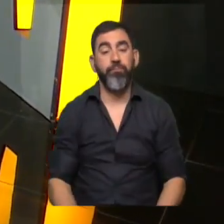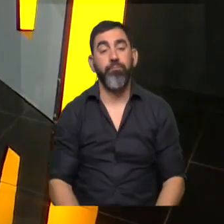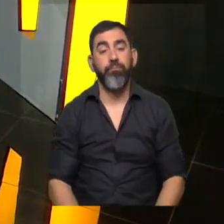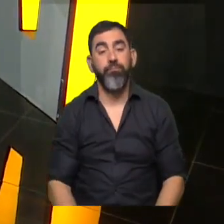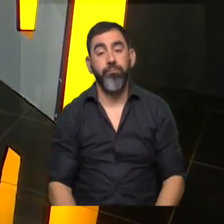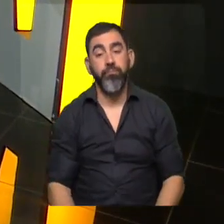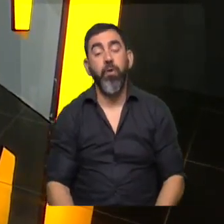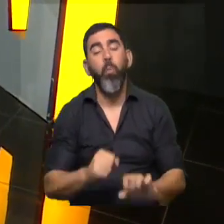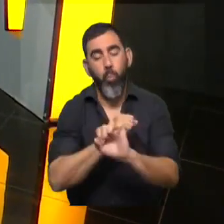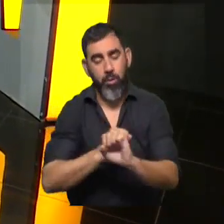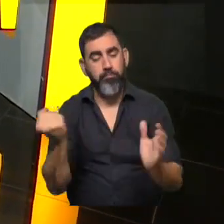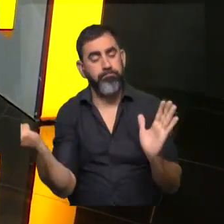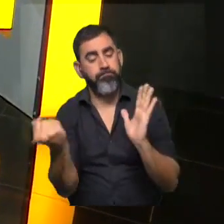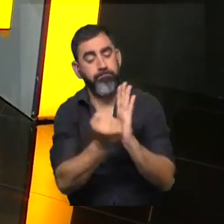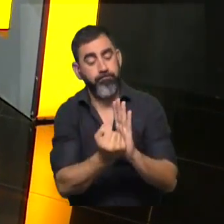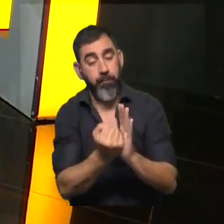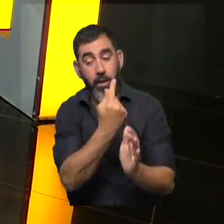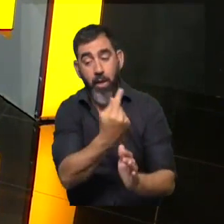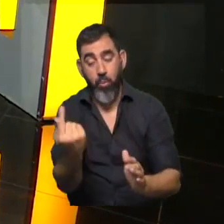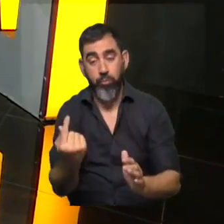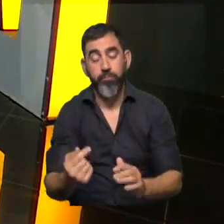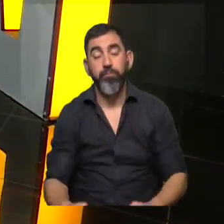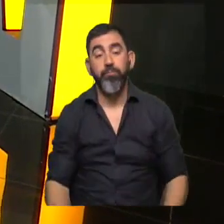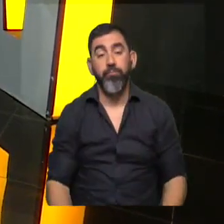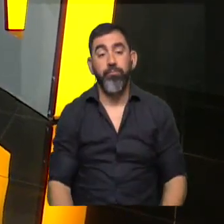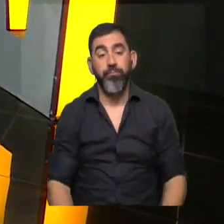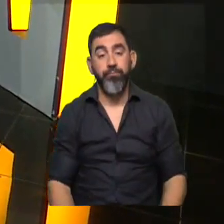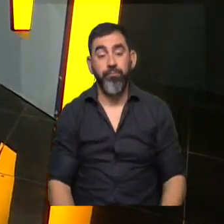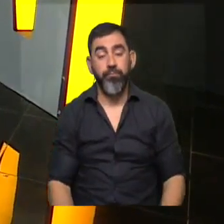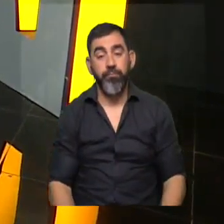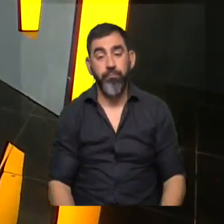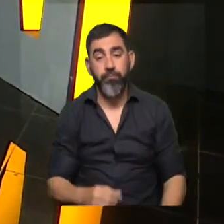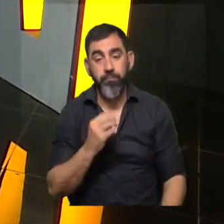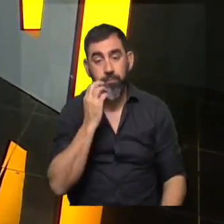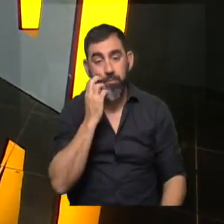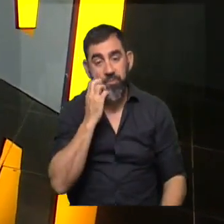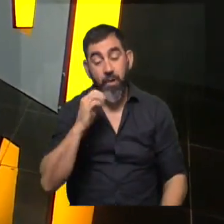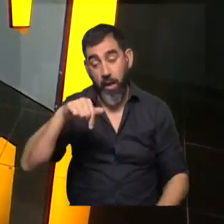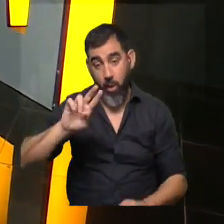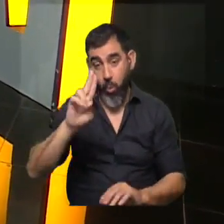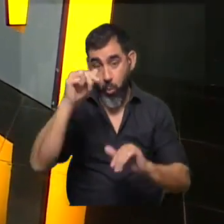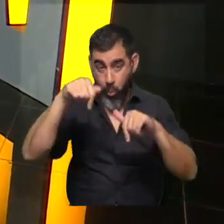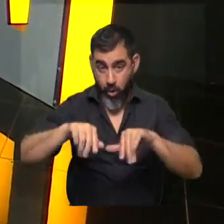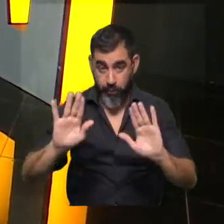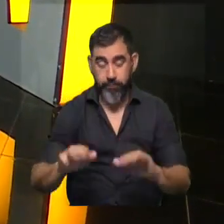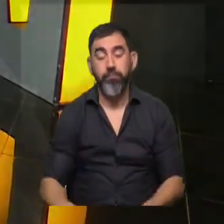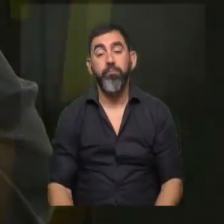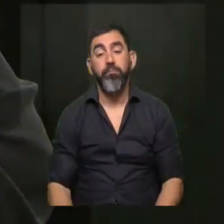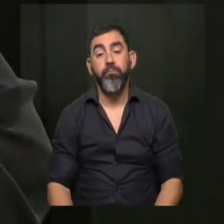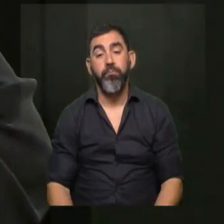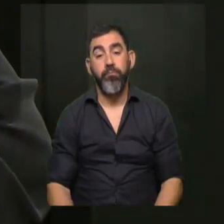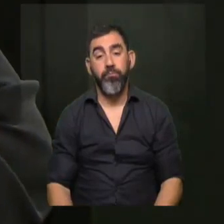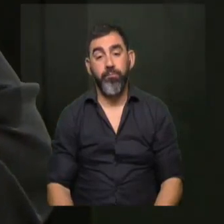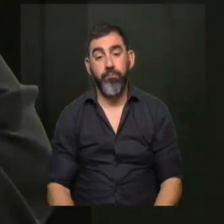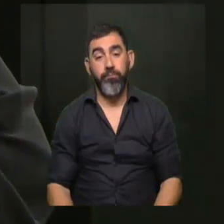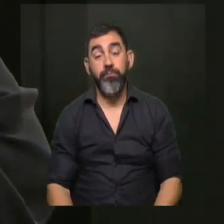la posibilidad de patentarse, ¿no? Eso es básicamente lo que uno piensa. Al menos en Uruguay. En Uruguay. Hay muchísimos y